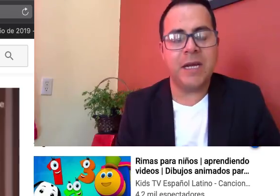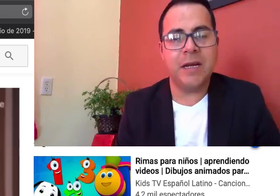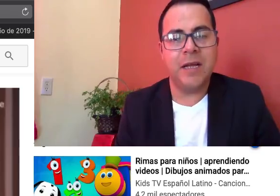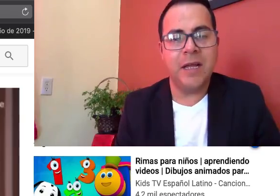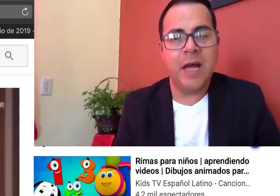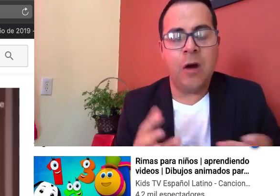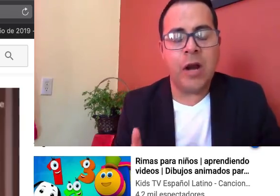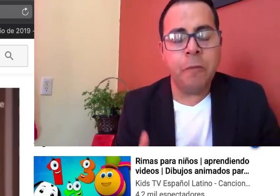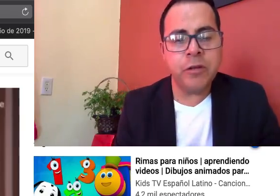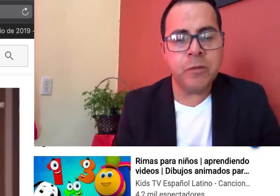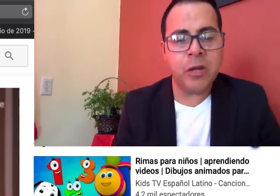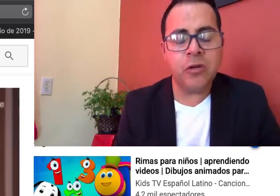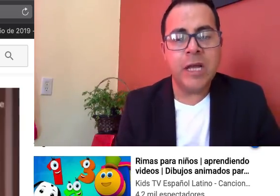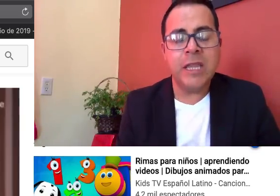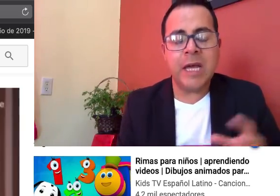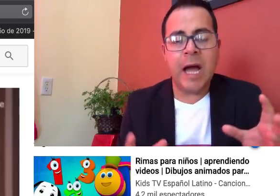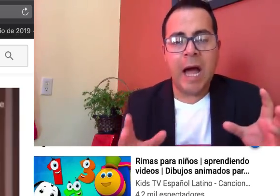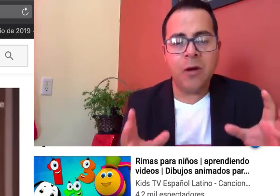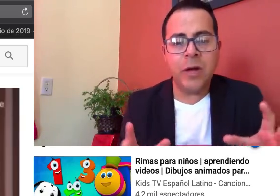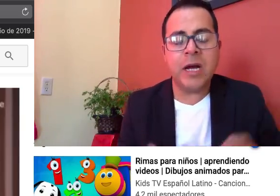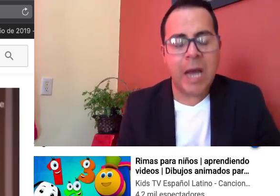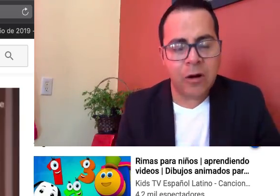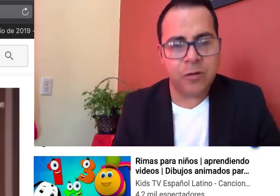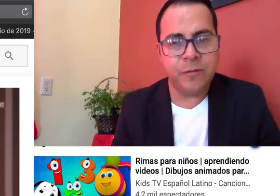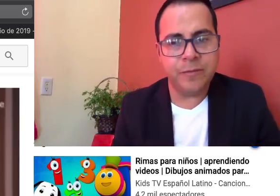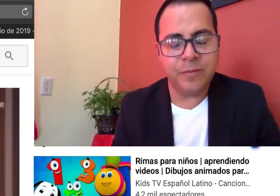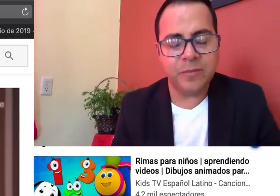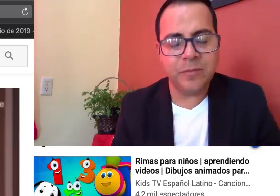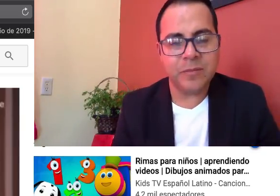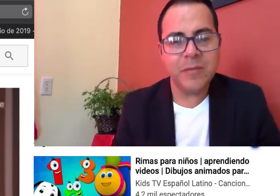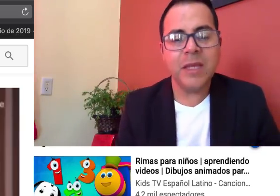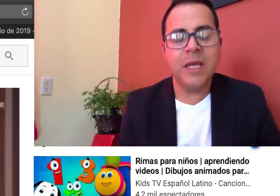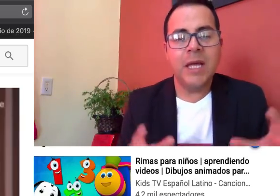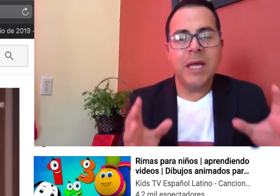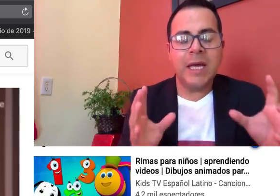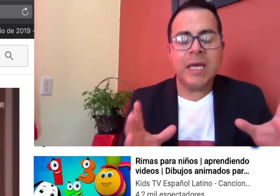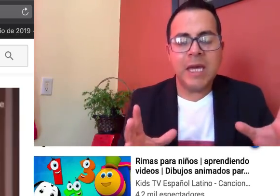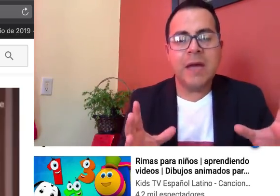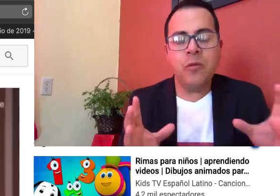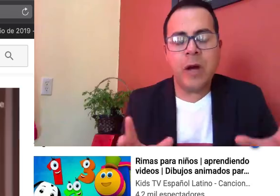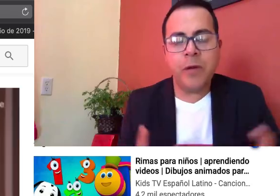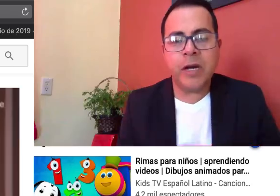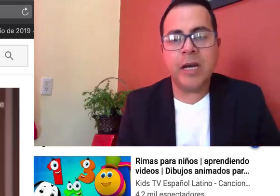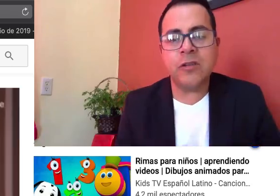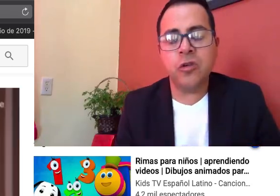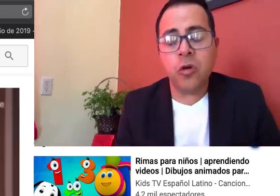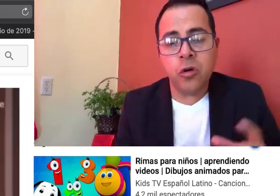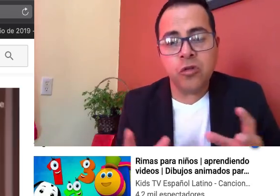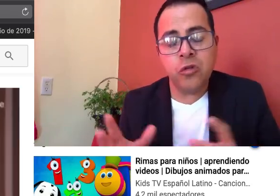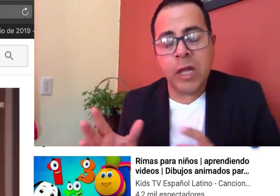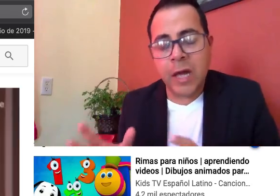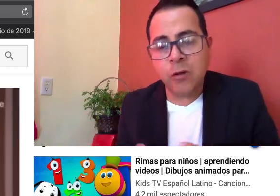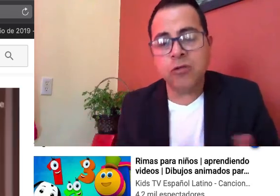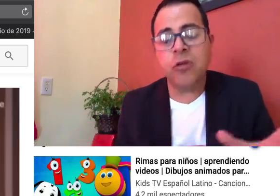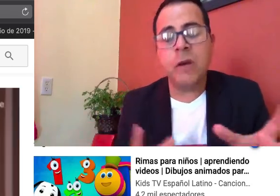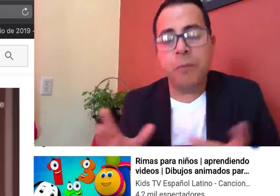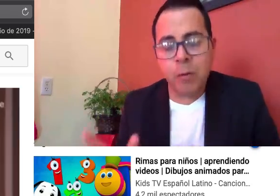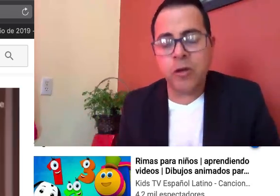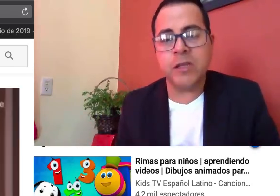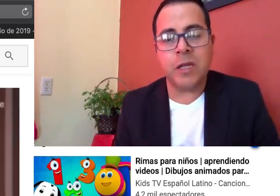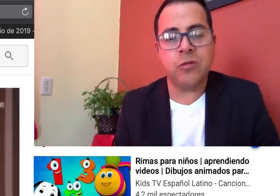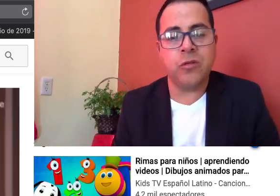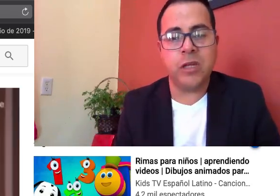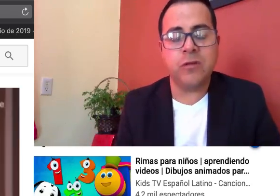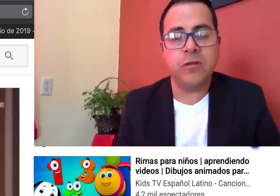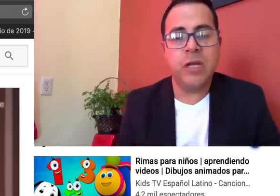esa manera? Ahora, López Obrador deja algo en claro, que quiere una buena relación con los ciudadanos, con el